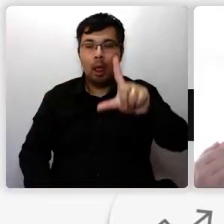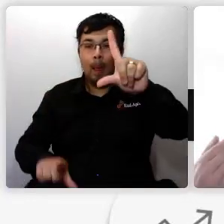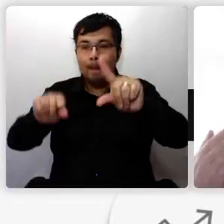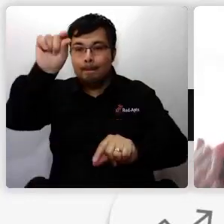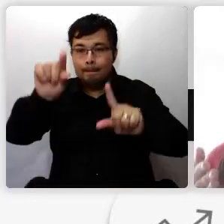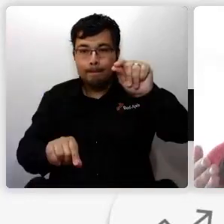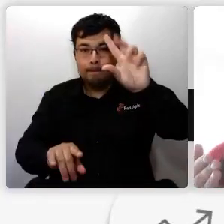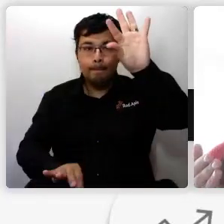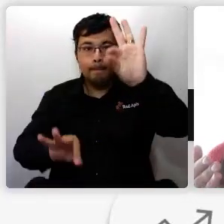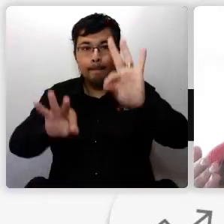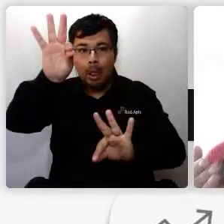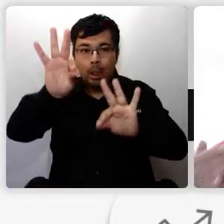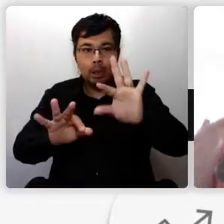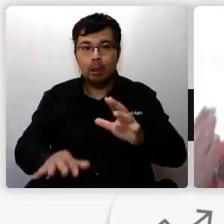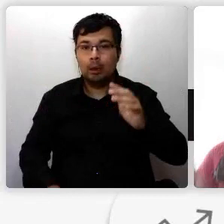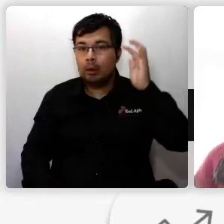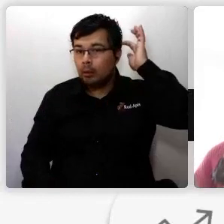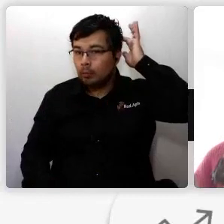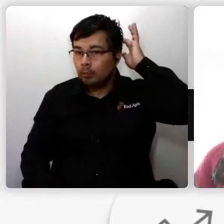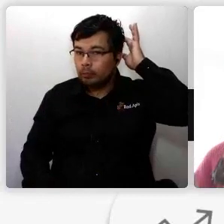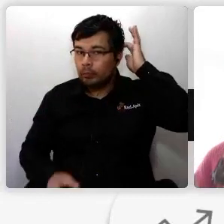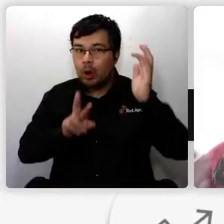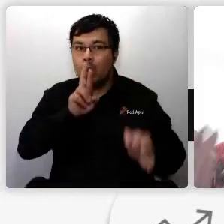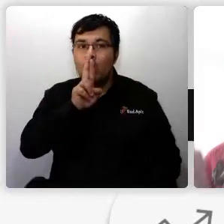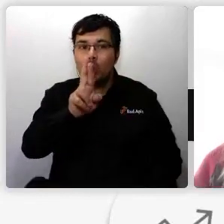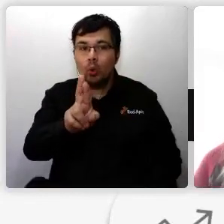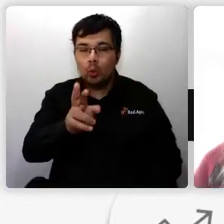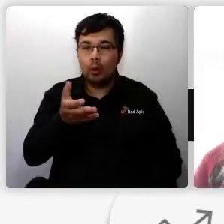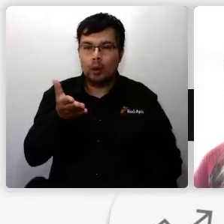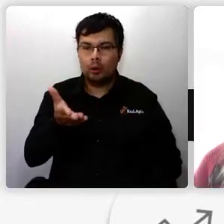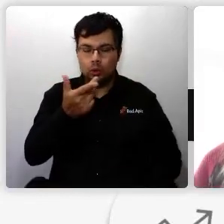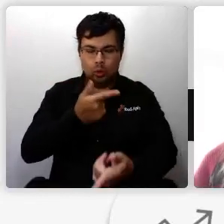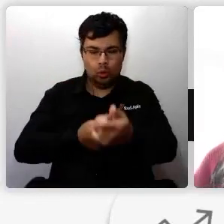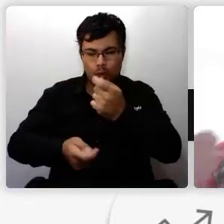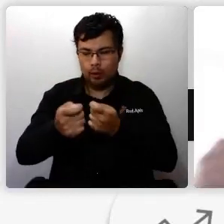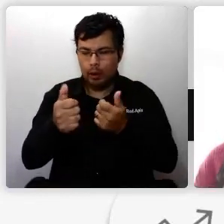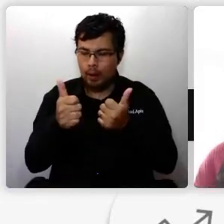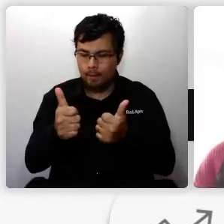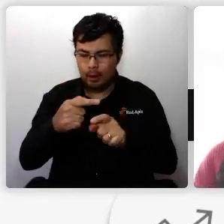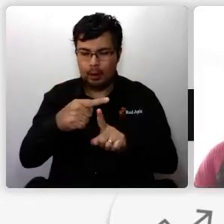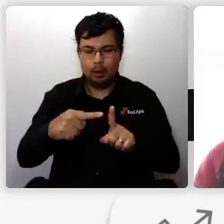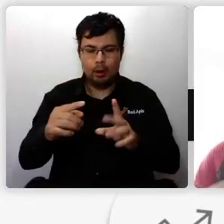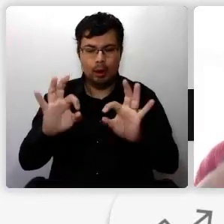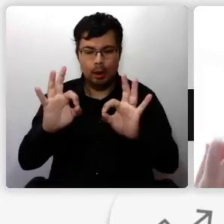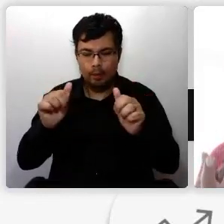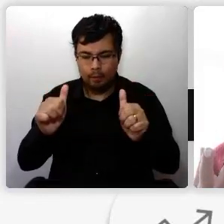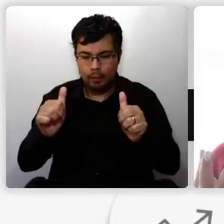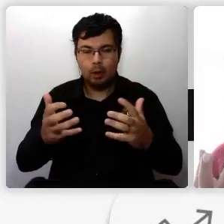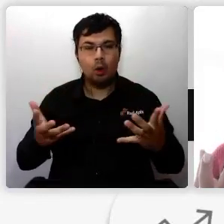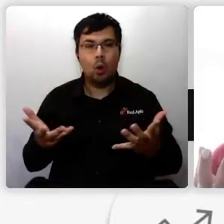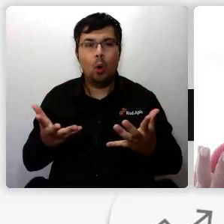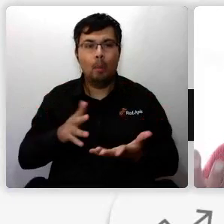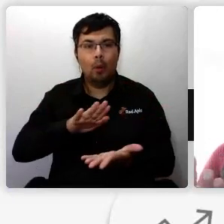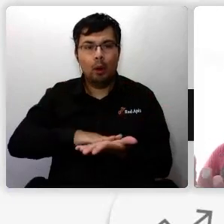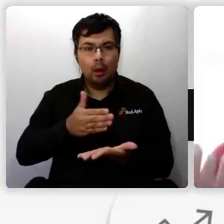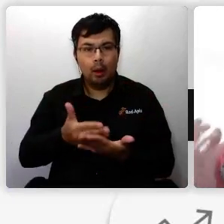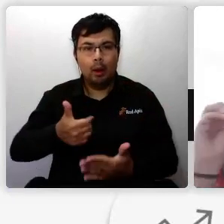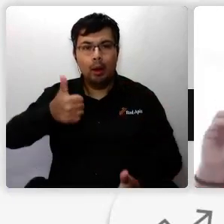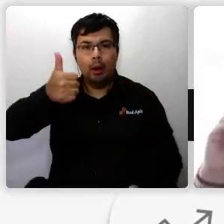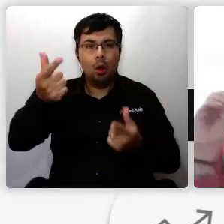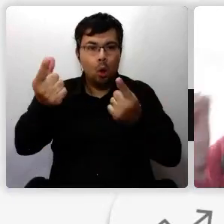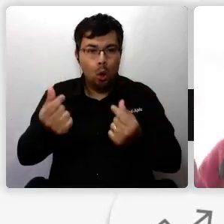Estamos vendiendo bien en este canal. ¿Es correcto el canal? ¿Cómo voy con los costos? ¿Cómo voy con la inversión? ¿Estoy invirtiendo en